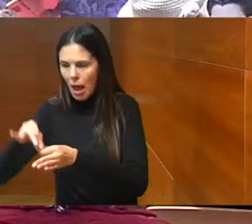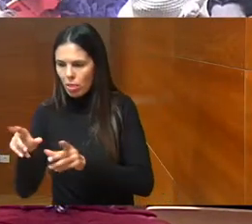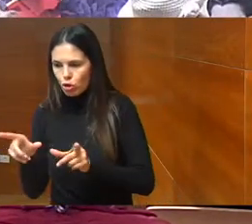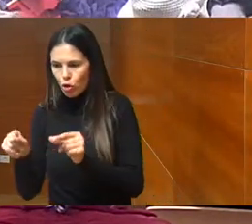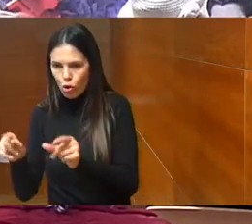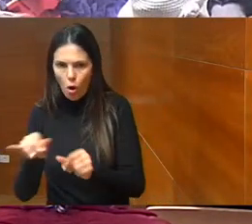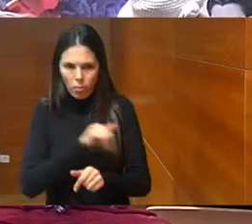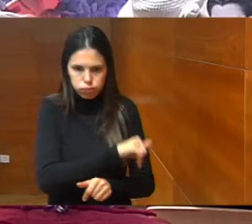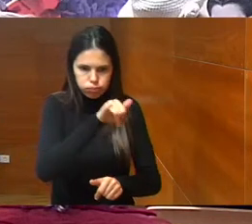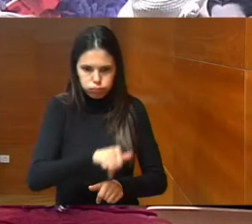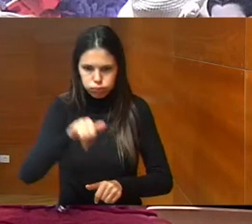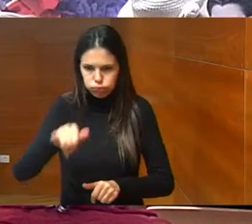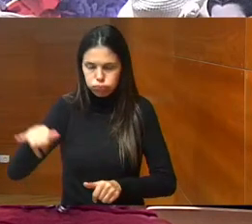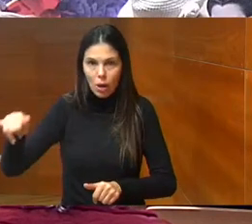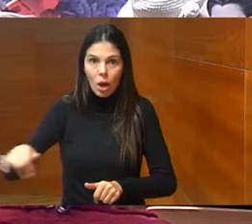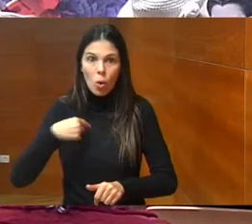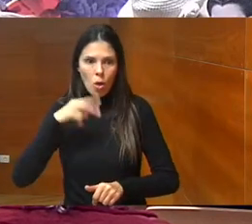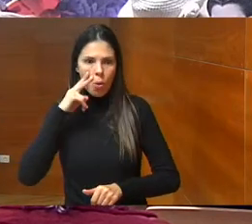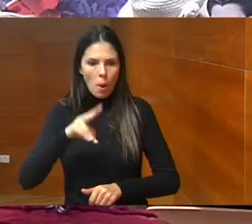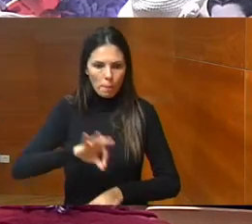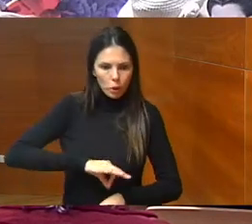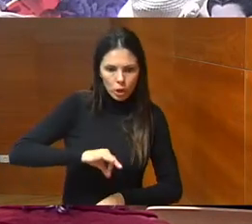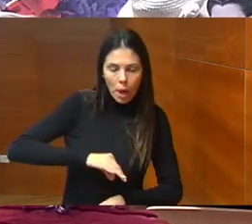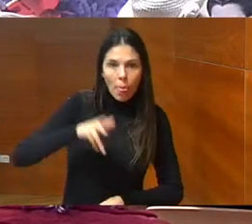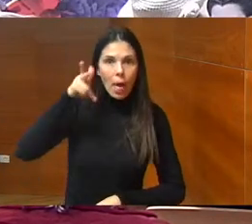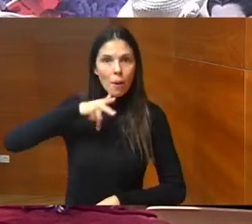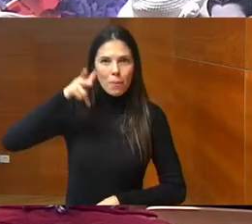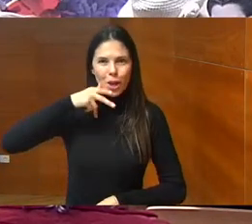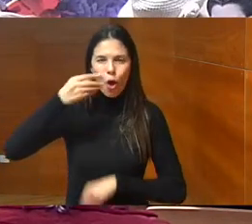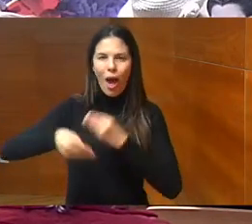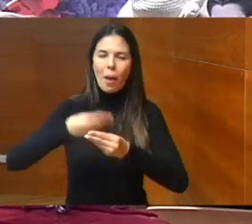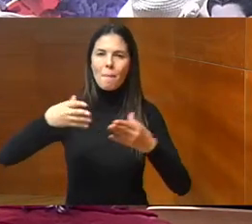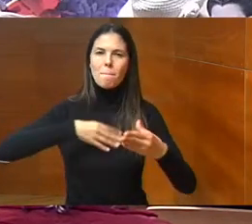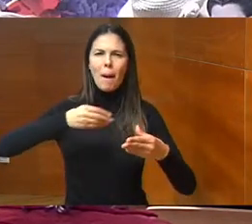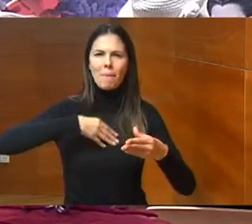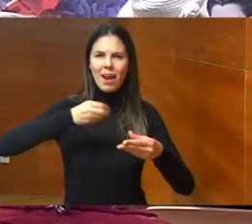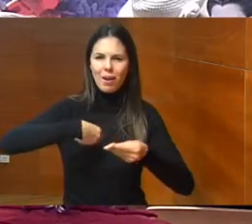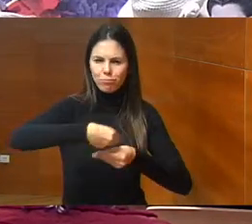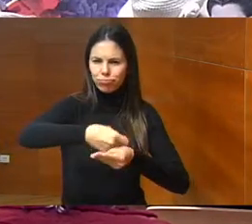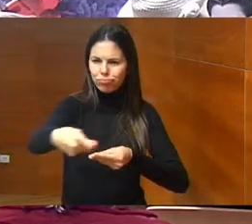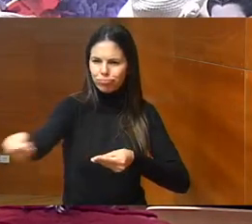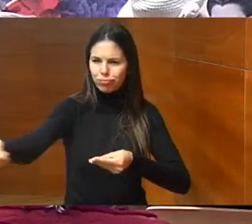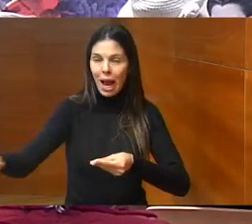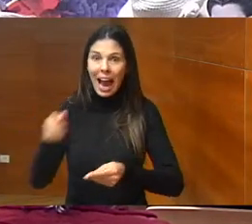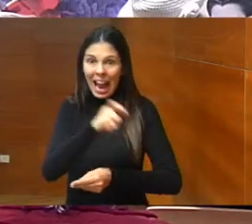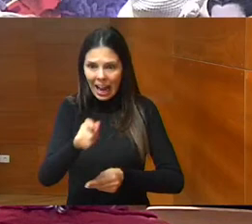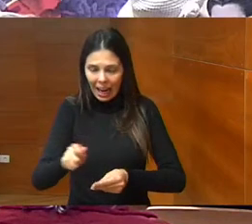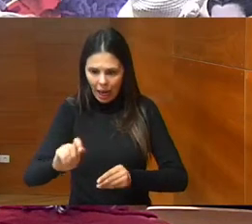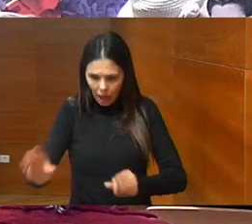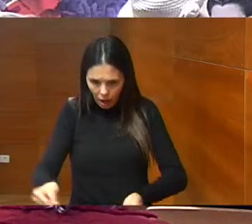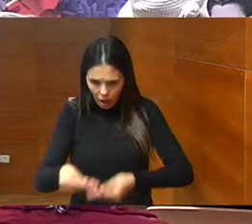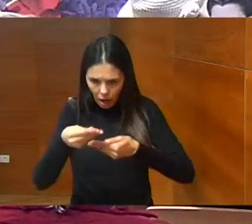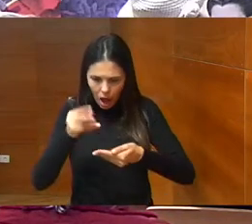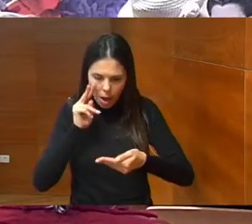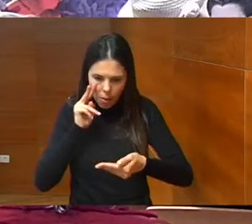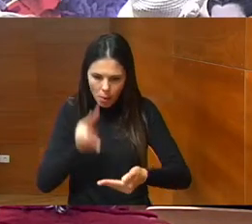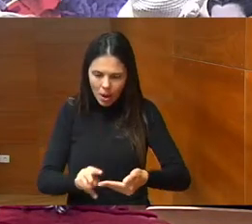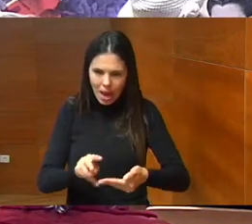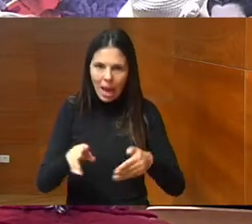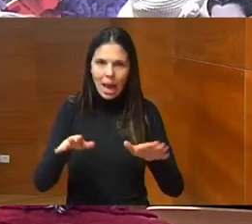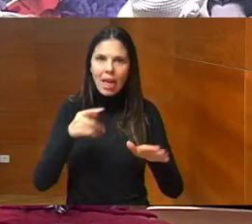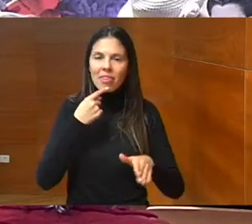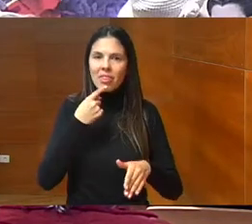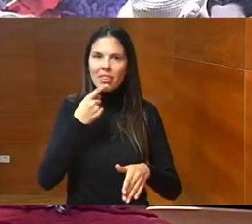y cuando pasa por arriba de pontevedra vigotira unas papeletas cuando sientas collar le pone el aviador